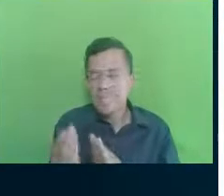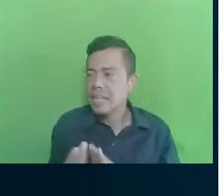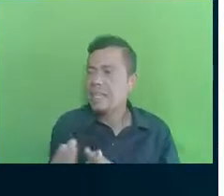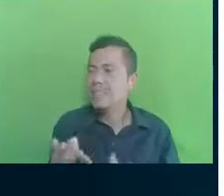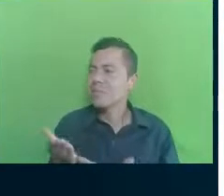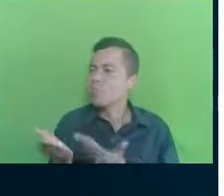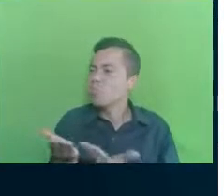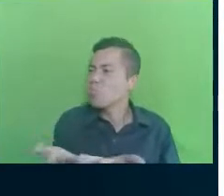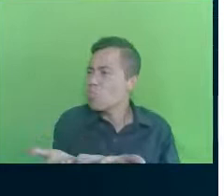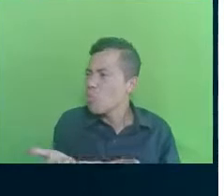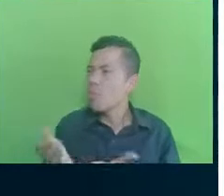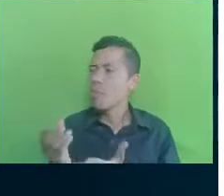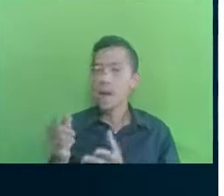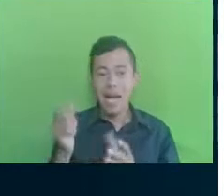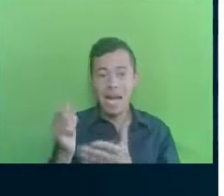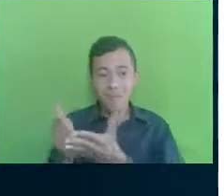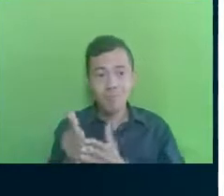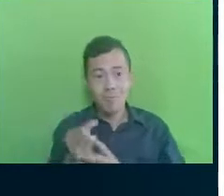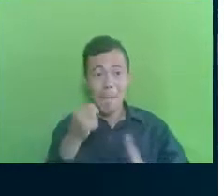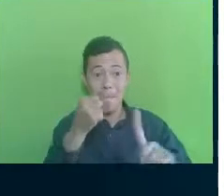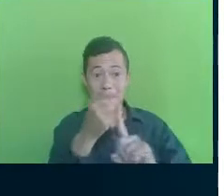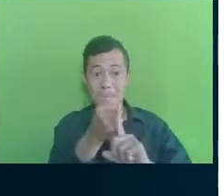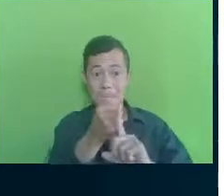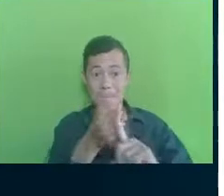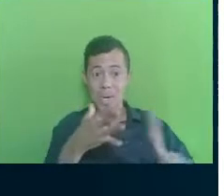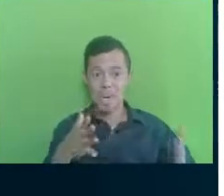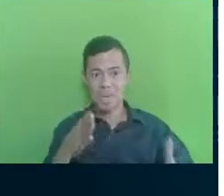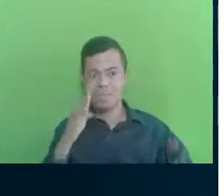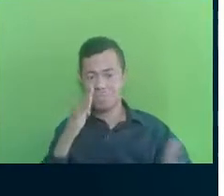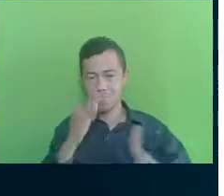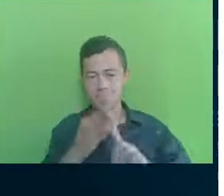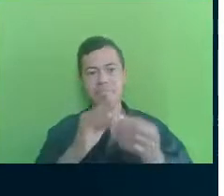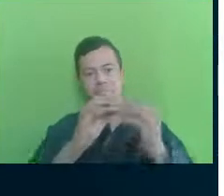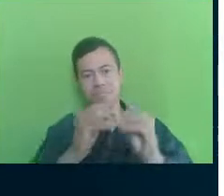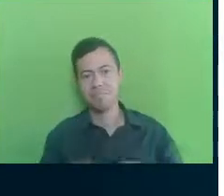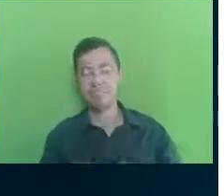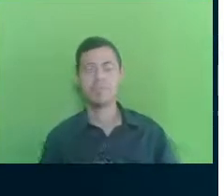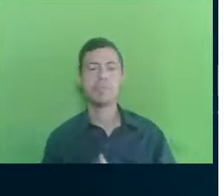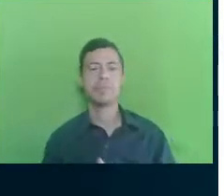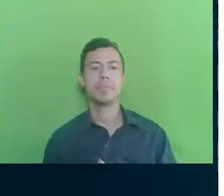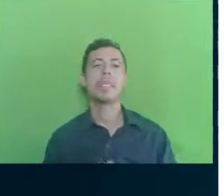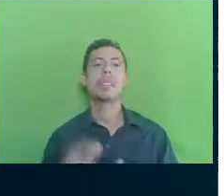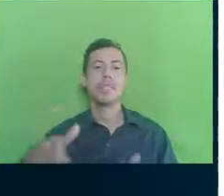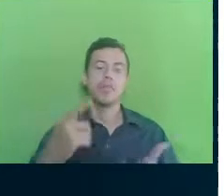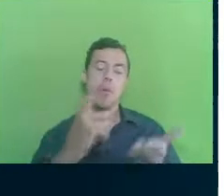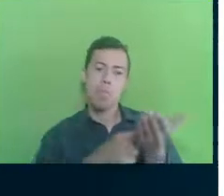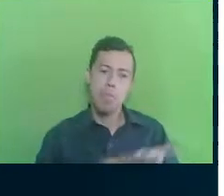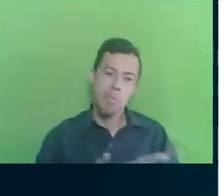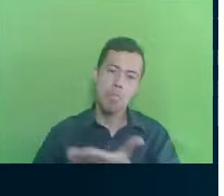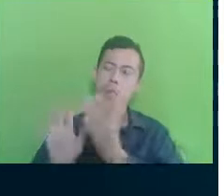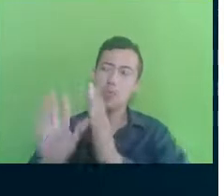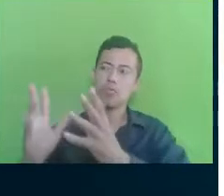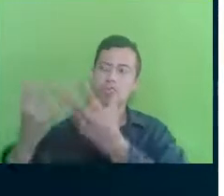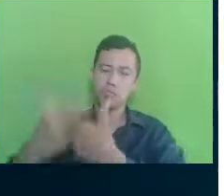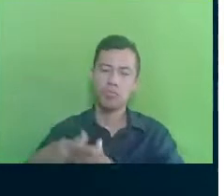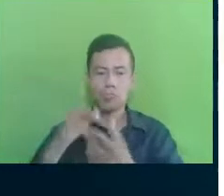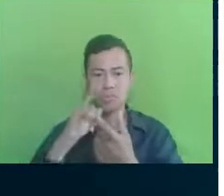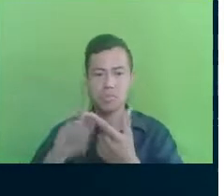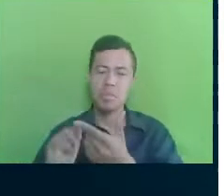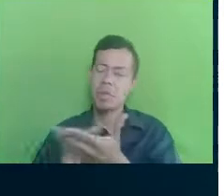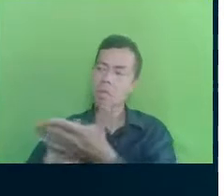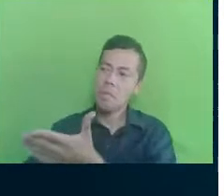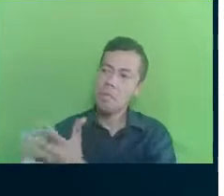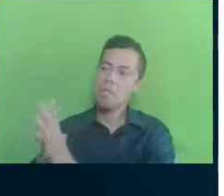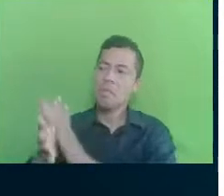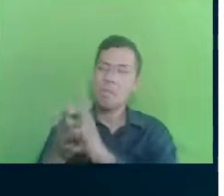caso de uso que genere impacto y no dedicarle mucho tiempo al desarrollo. Y obviamente democratizarlo dentro de las empresas. Comenzar a hablar de